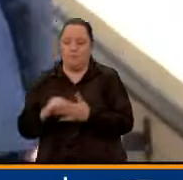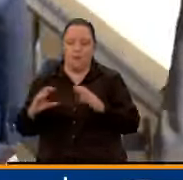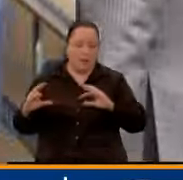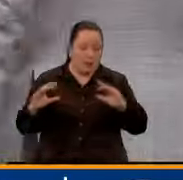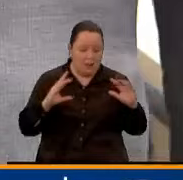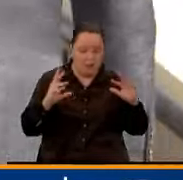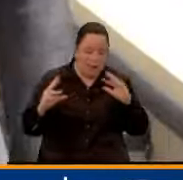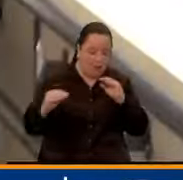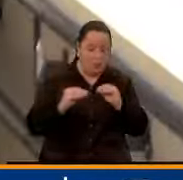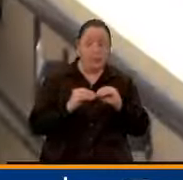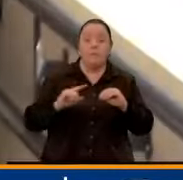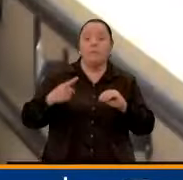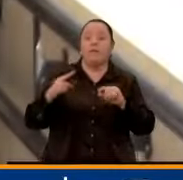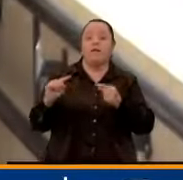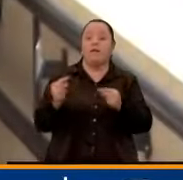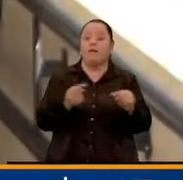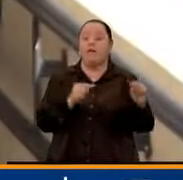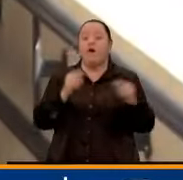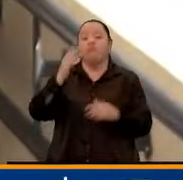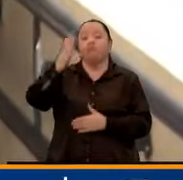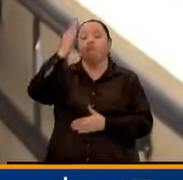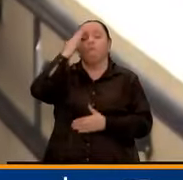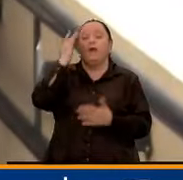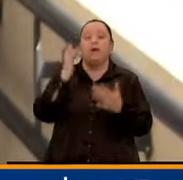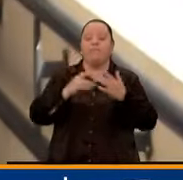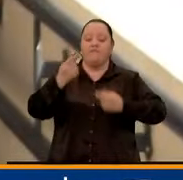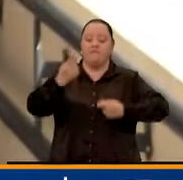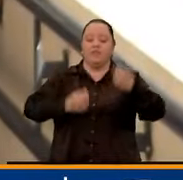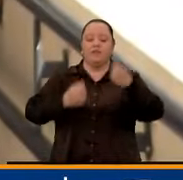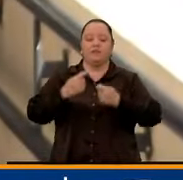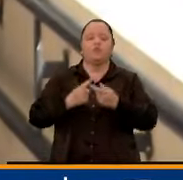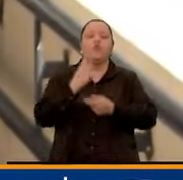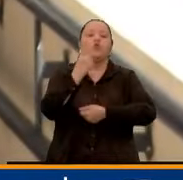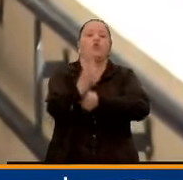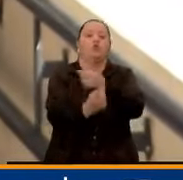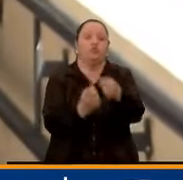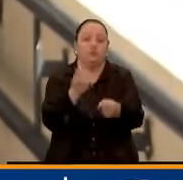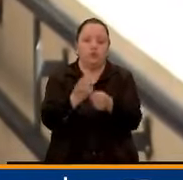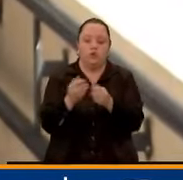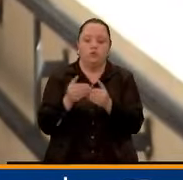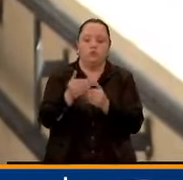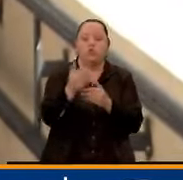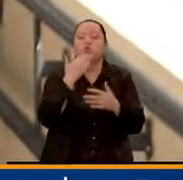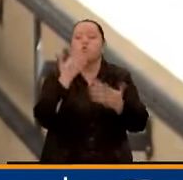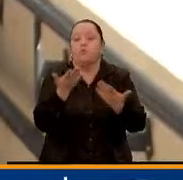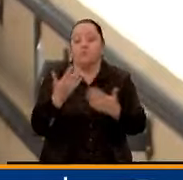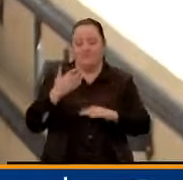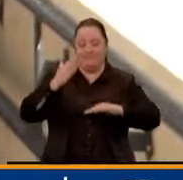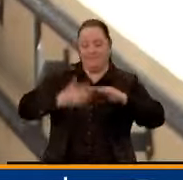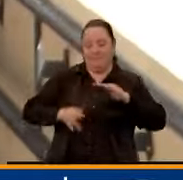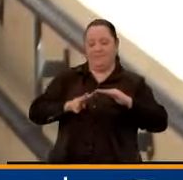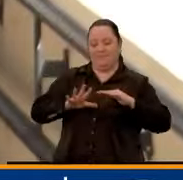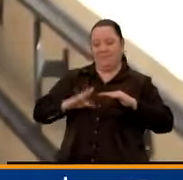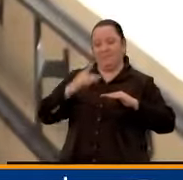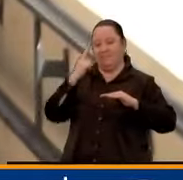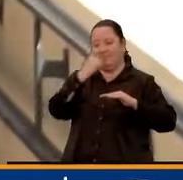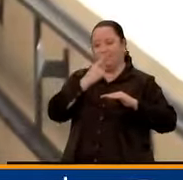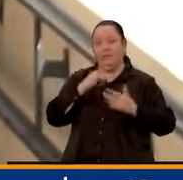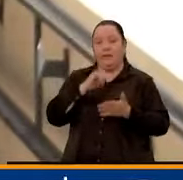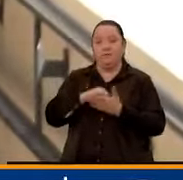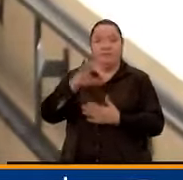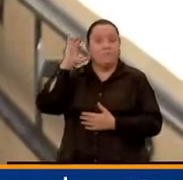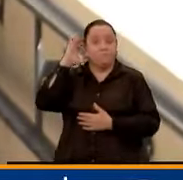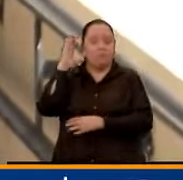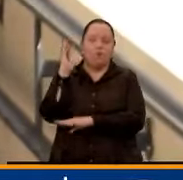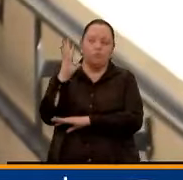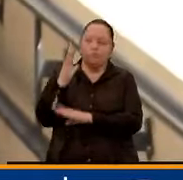se sepa cómo quedarían entonces las finanzas para el próximo año, que hasta el momento están en esas reuniones con los ponentes,